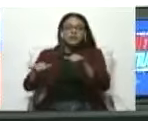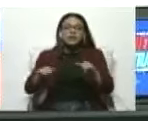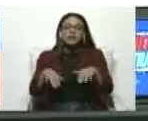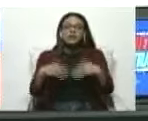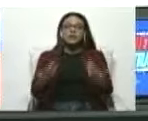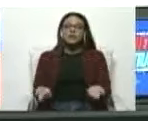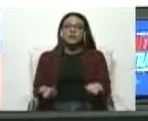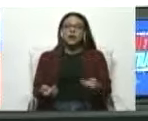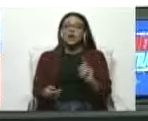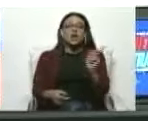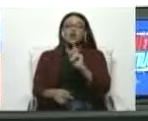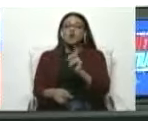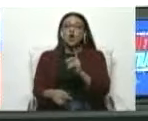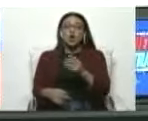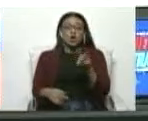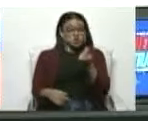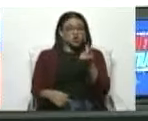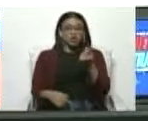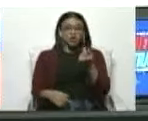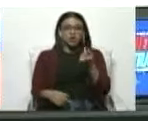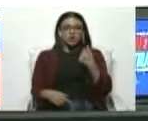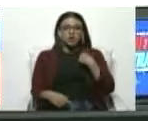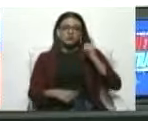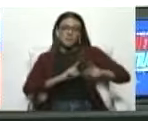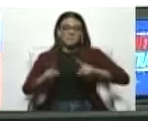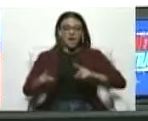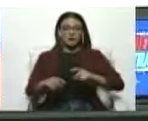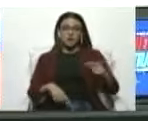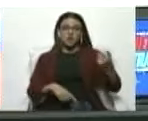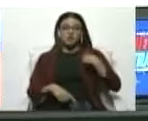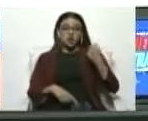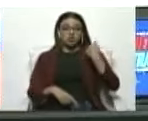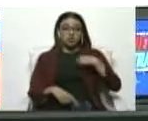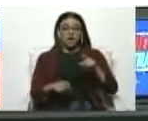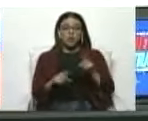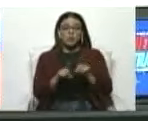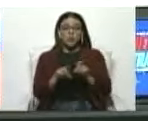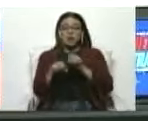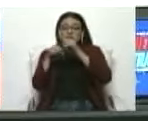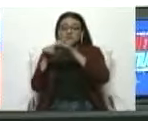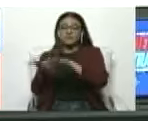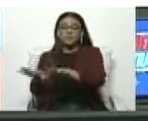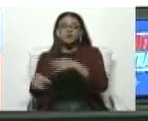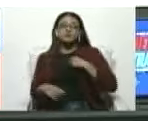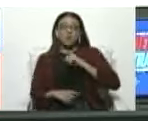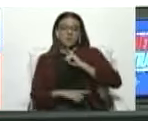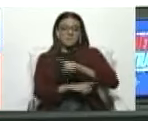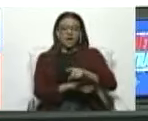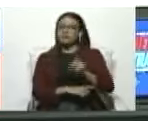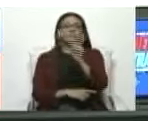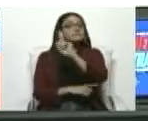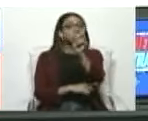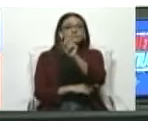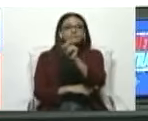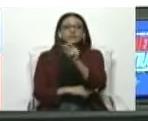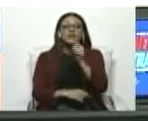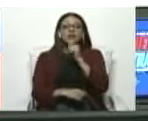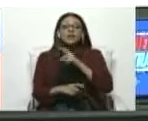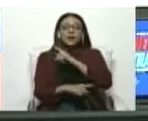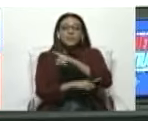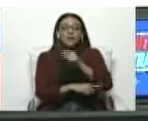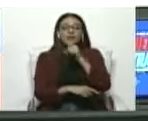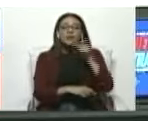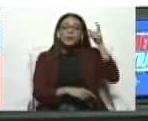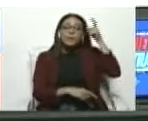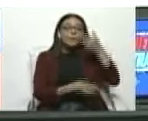Históricamente aquí lo hicieron en la Cuarta República. Por eso había 43% de personas con derecho a votar y no votaban. Era la forma de